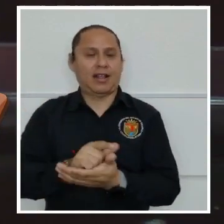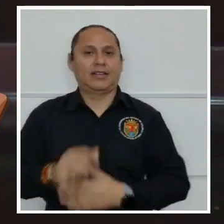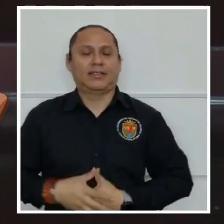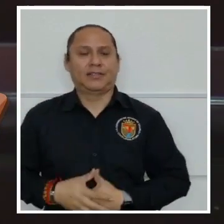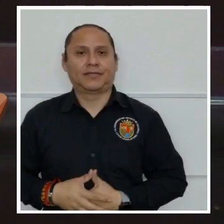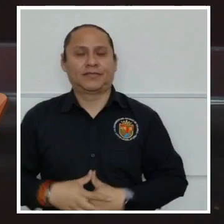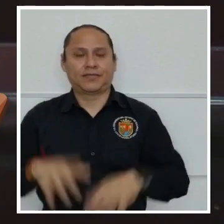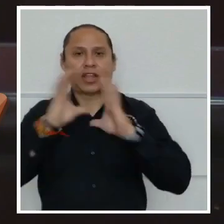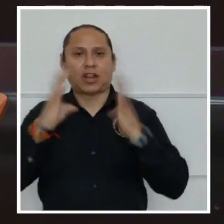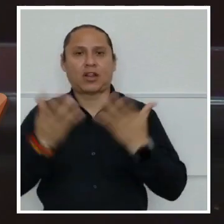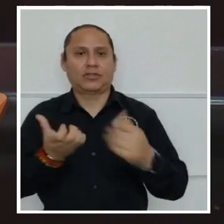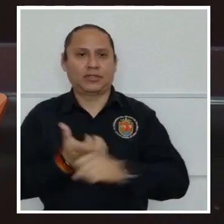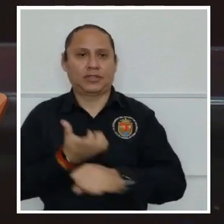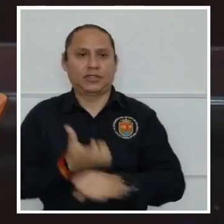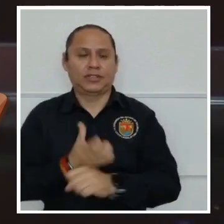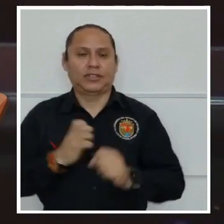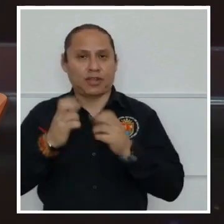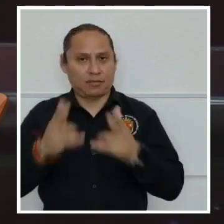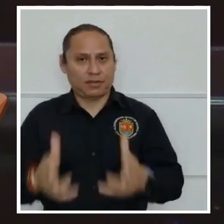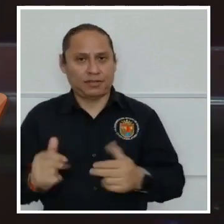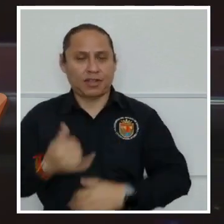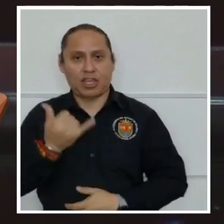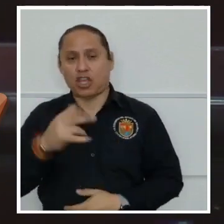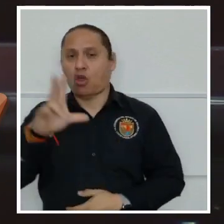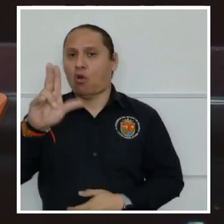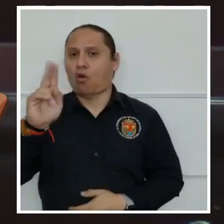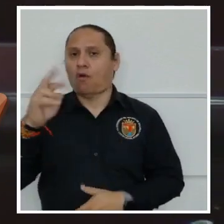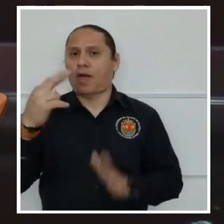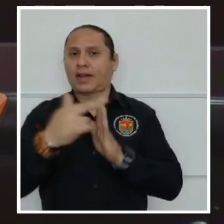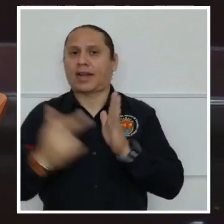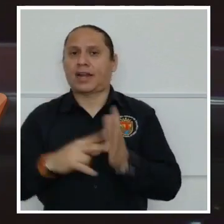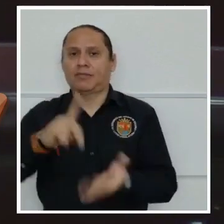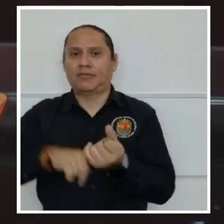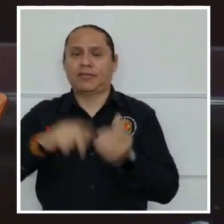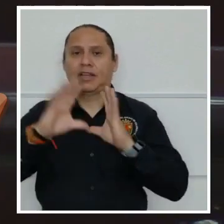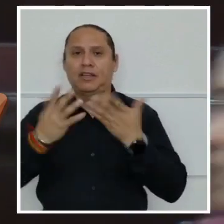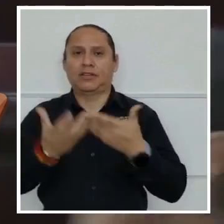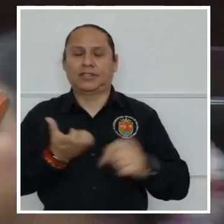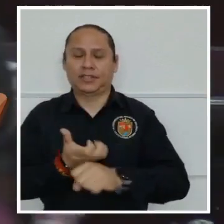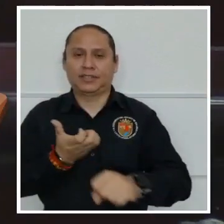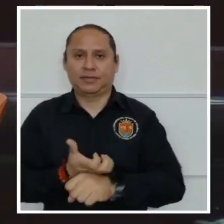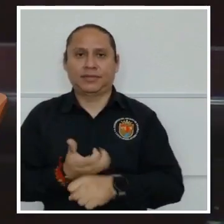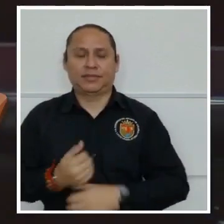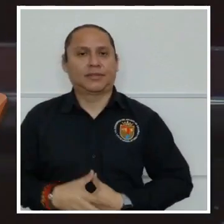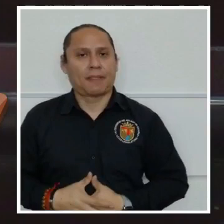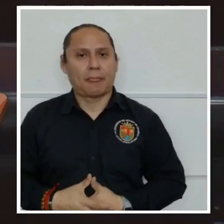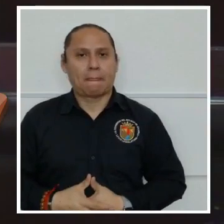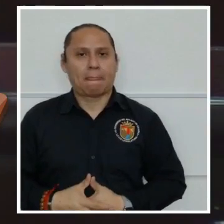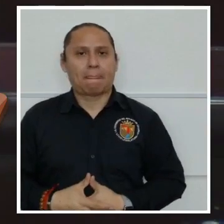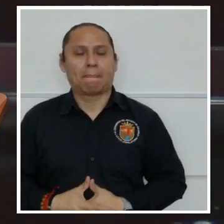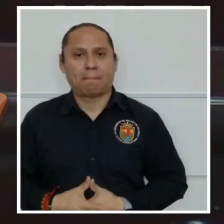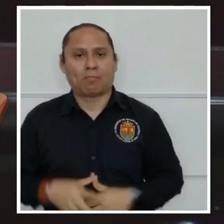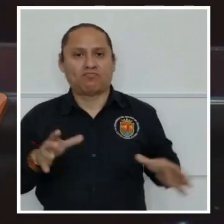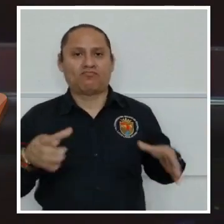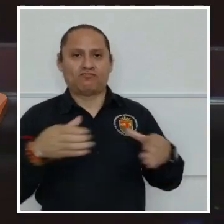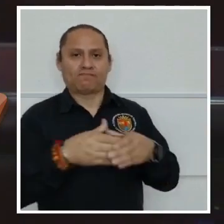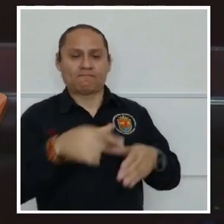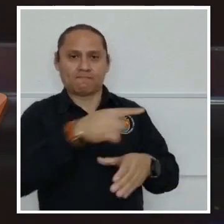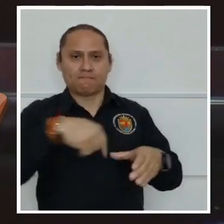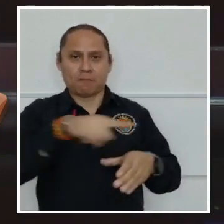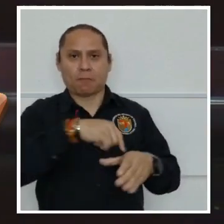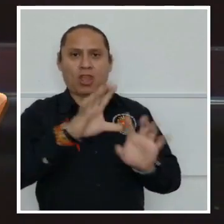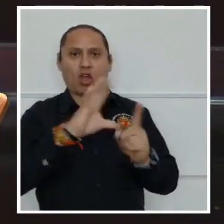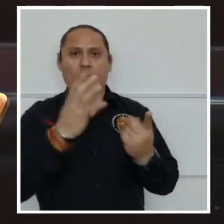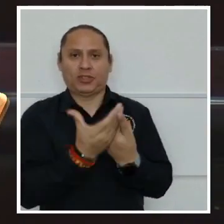Orgánica del Congreso del Estado y 80 del Reglamento Interior de este Poder Legislativo, los integrantes de